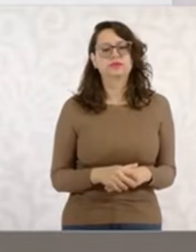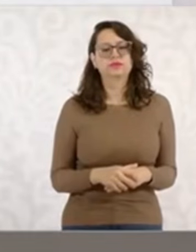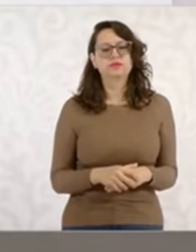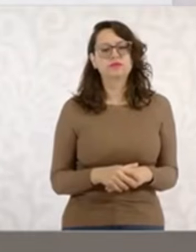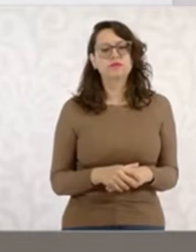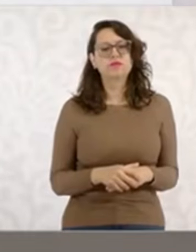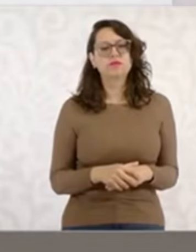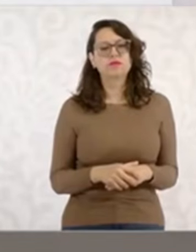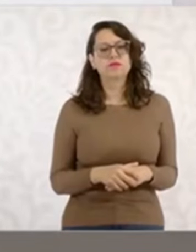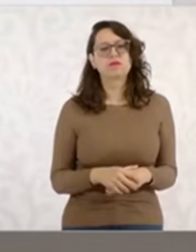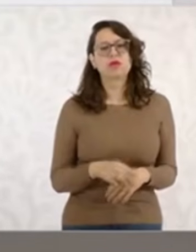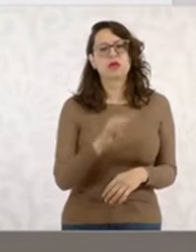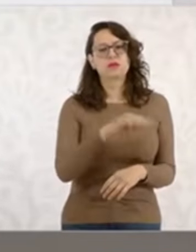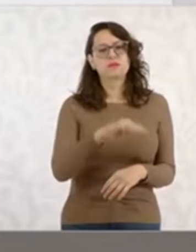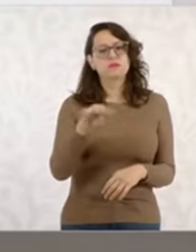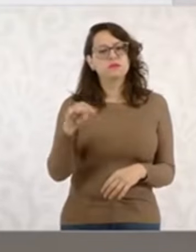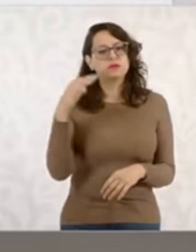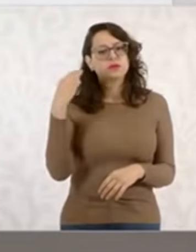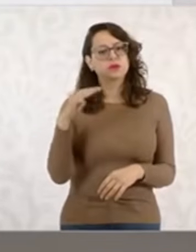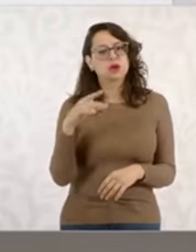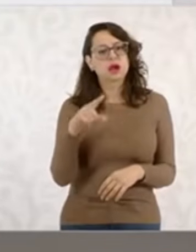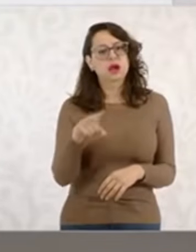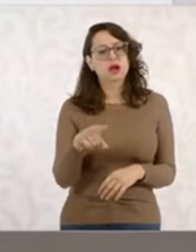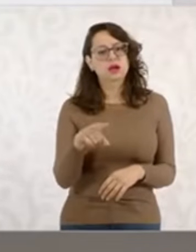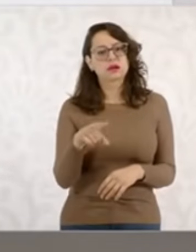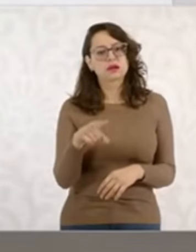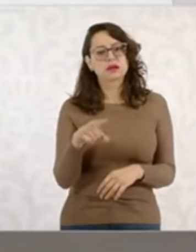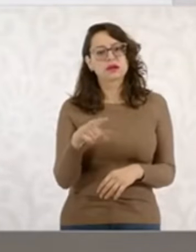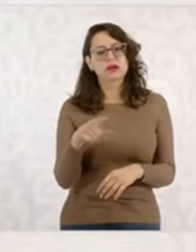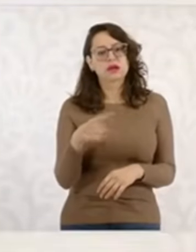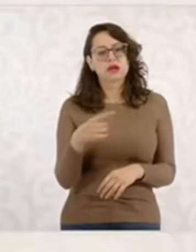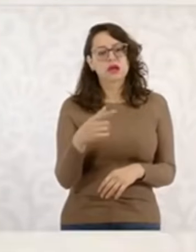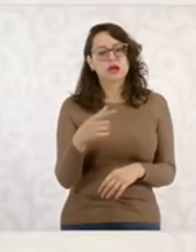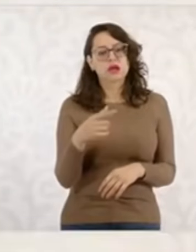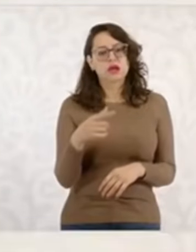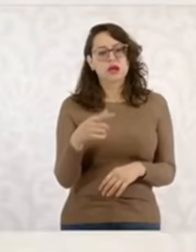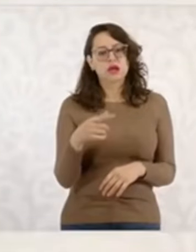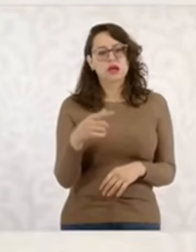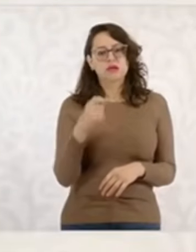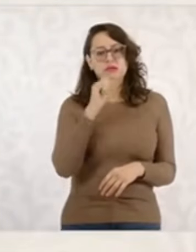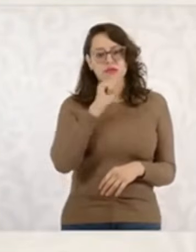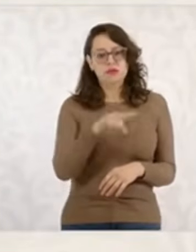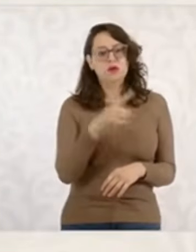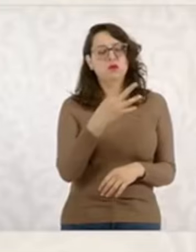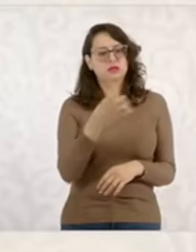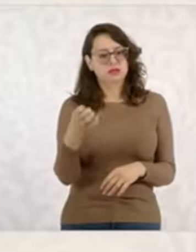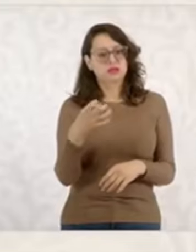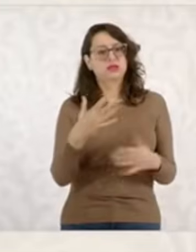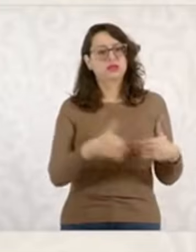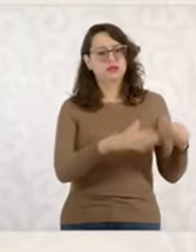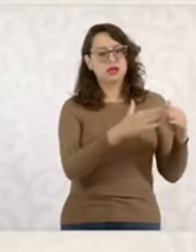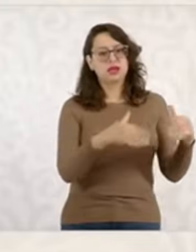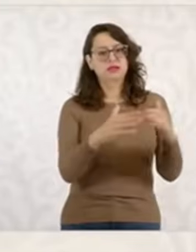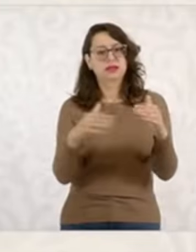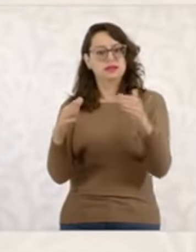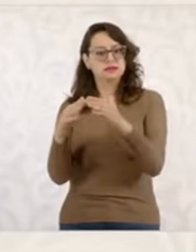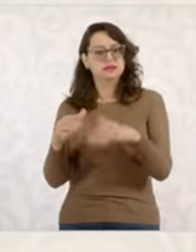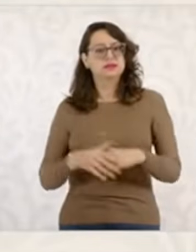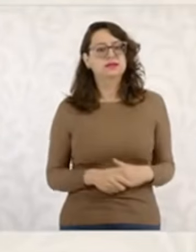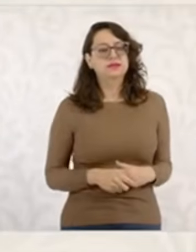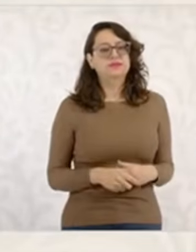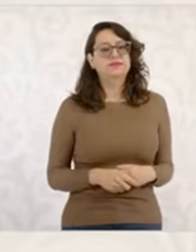ahí en Michoacán, son 448 viviendas. La que sigue, por favor. En San